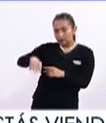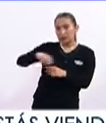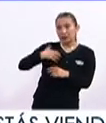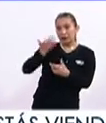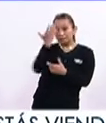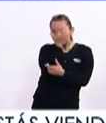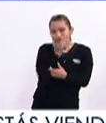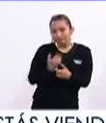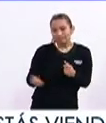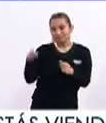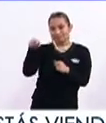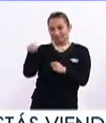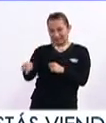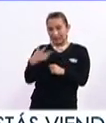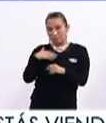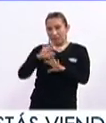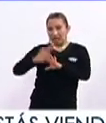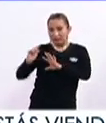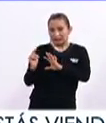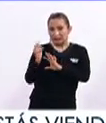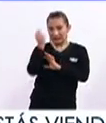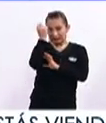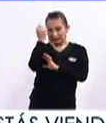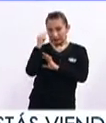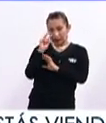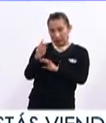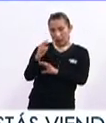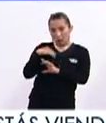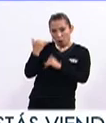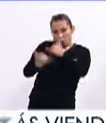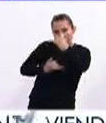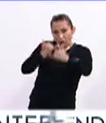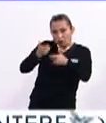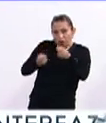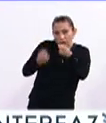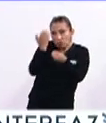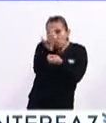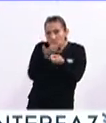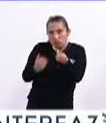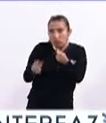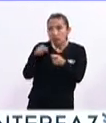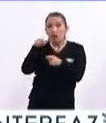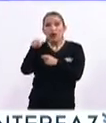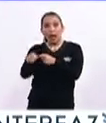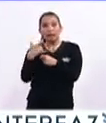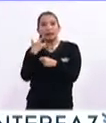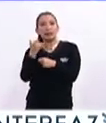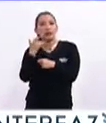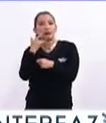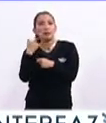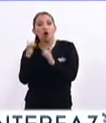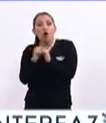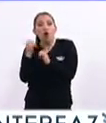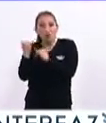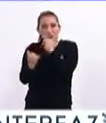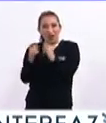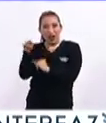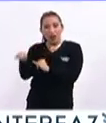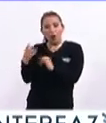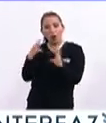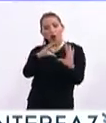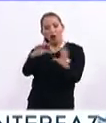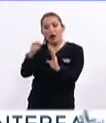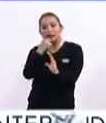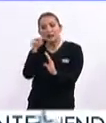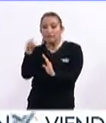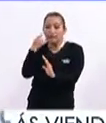Gistro, que es la parte más técnica, y la parte de los juegos, donde procuramos a través de los juegos enseñar a